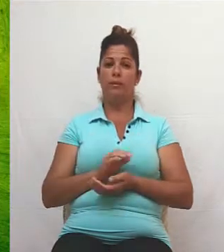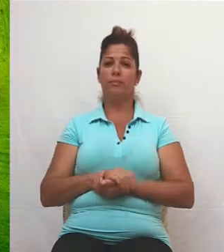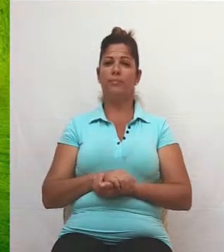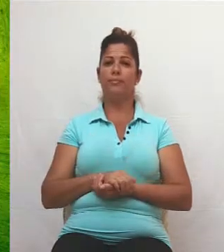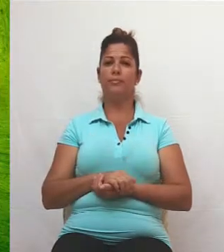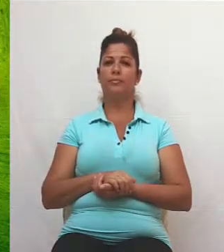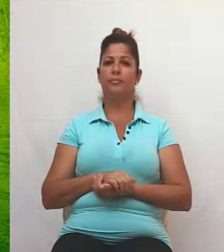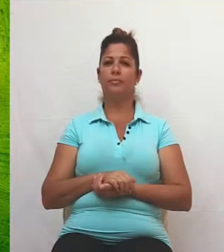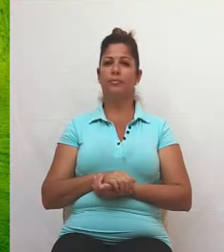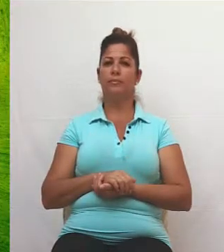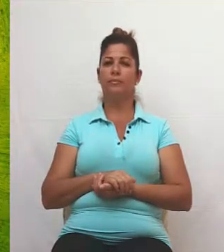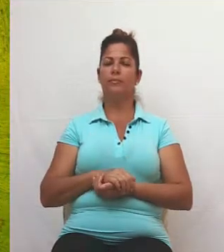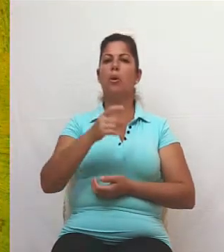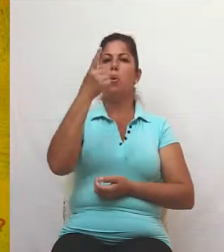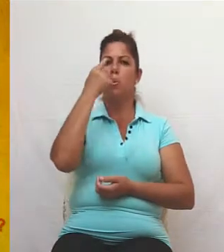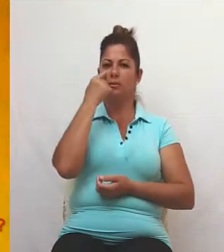por qué